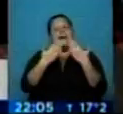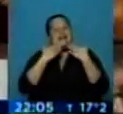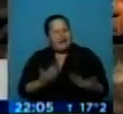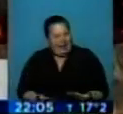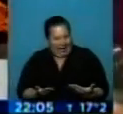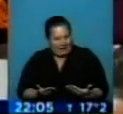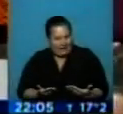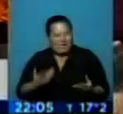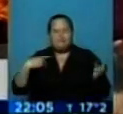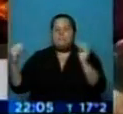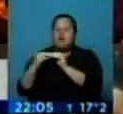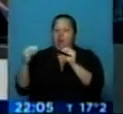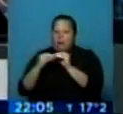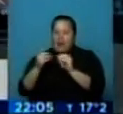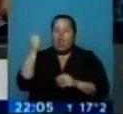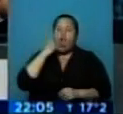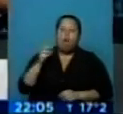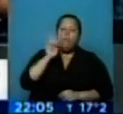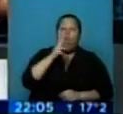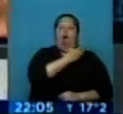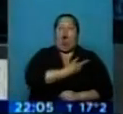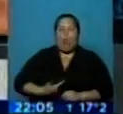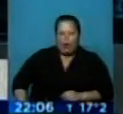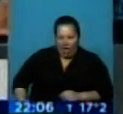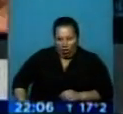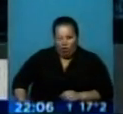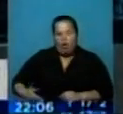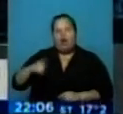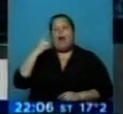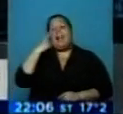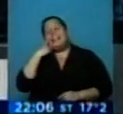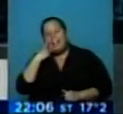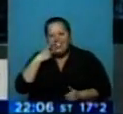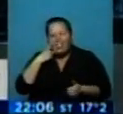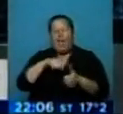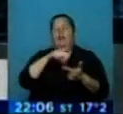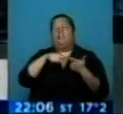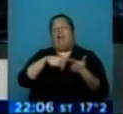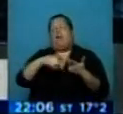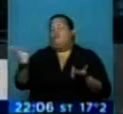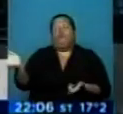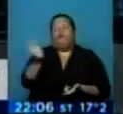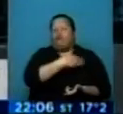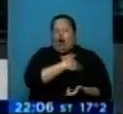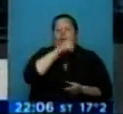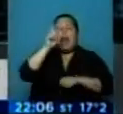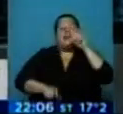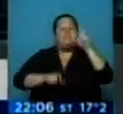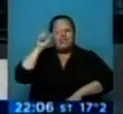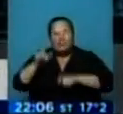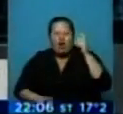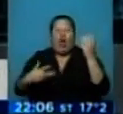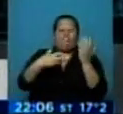Gracias a mis compañeras y compañeros gobernadores, a los intendentes, a todos los ciudadanos, a